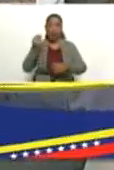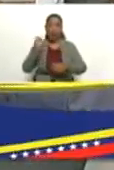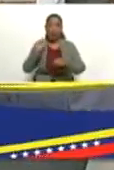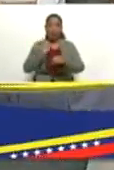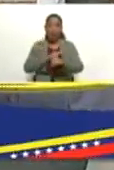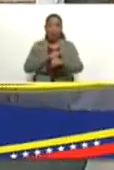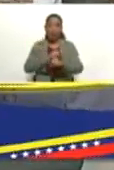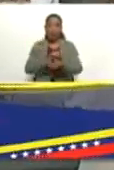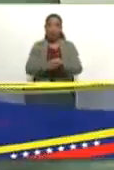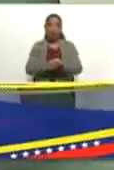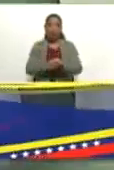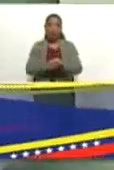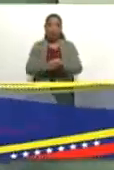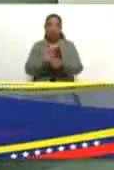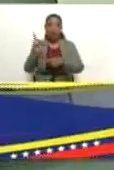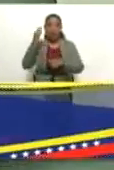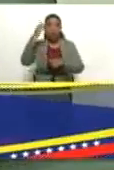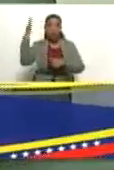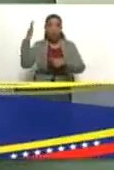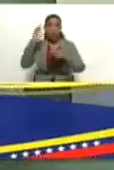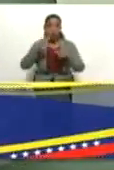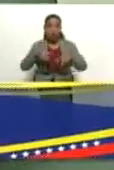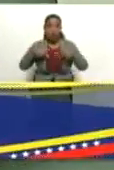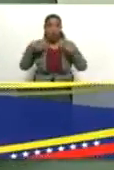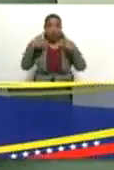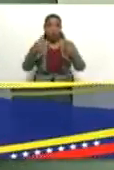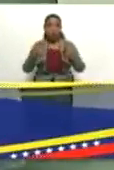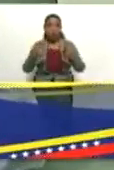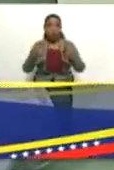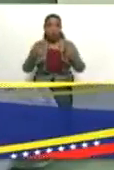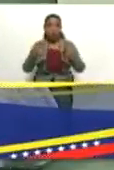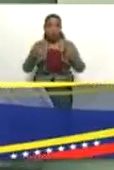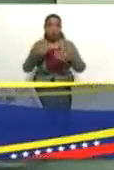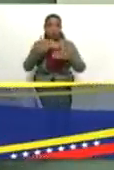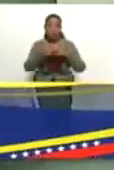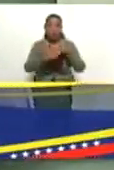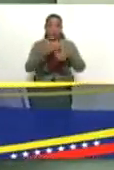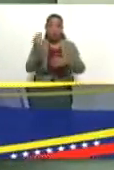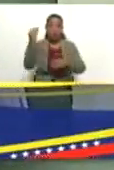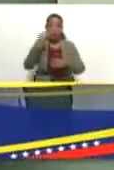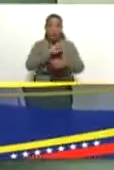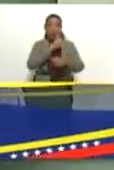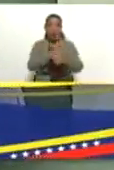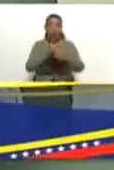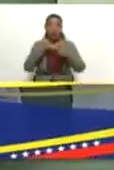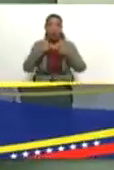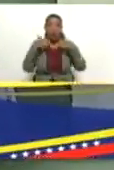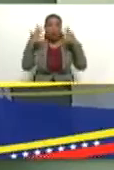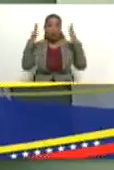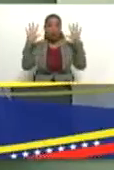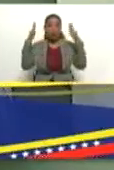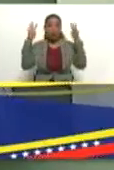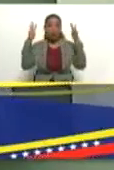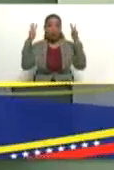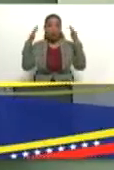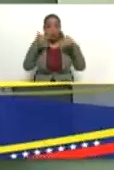temprana. Y estos sueños se van renovando y van adquiriendo cada vez más fuerza. Por eso aplaudo,